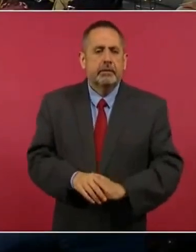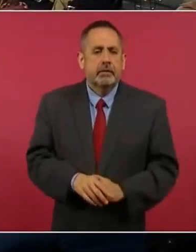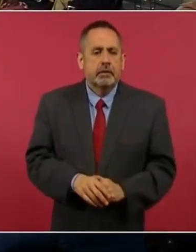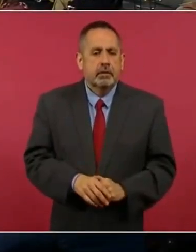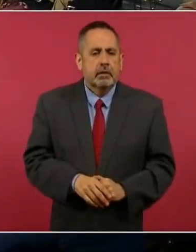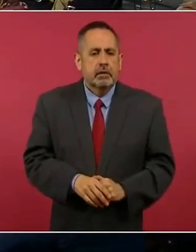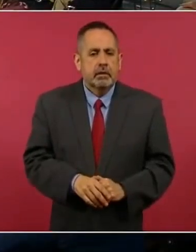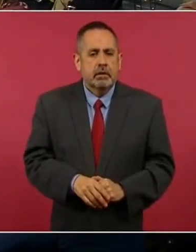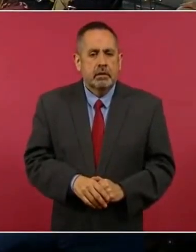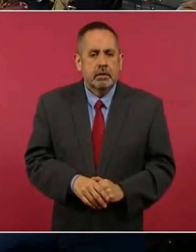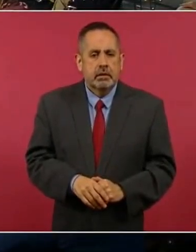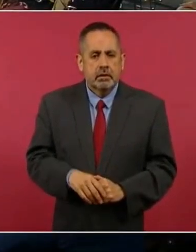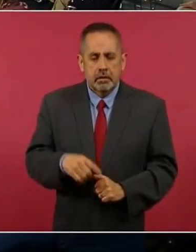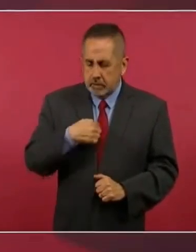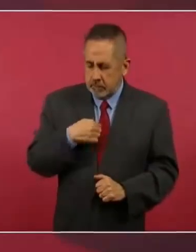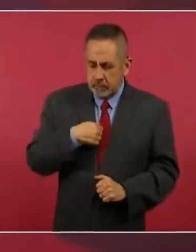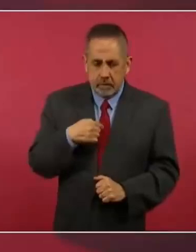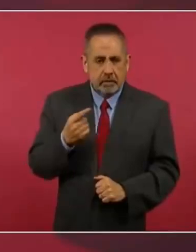Yo le tengo